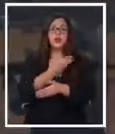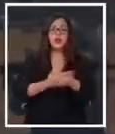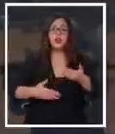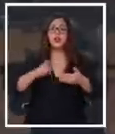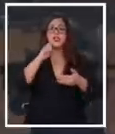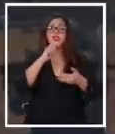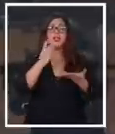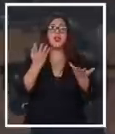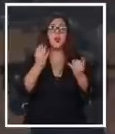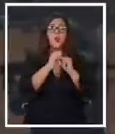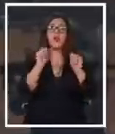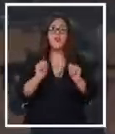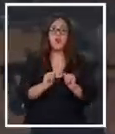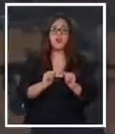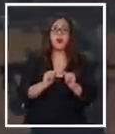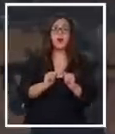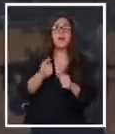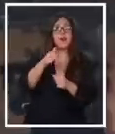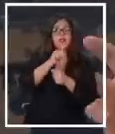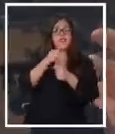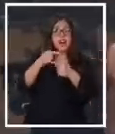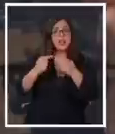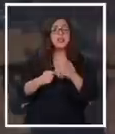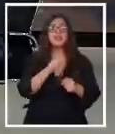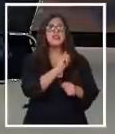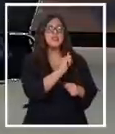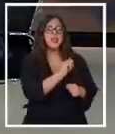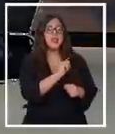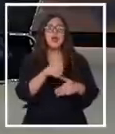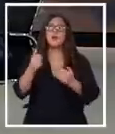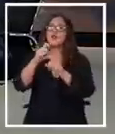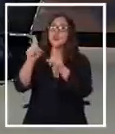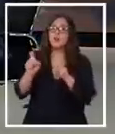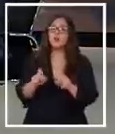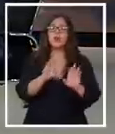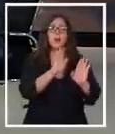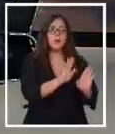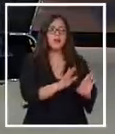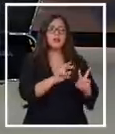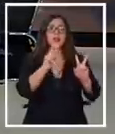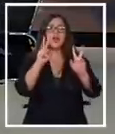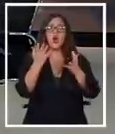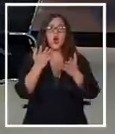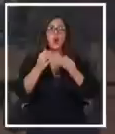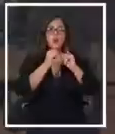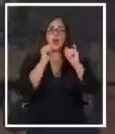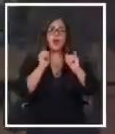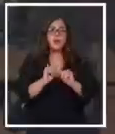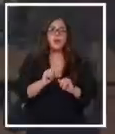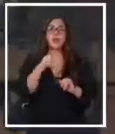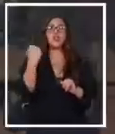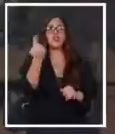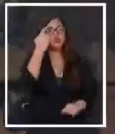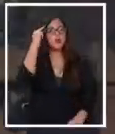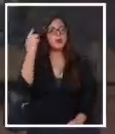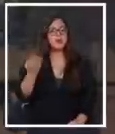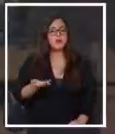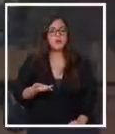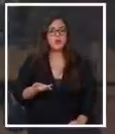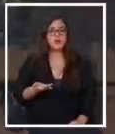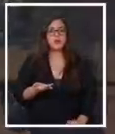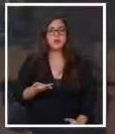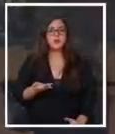de los métodos es uno de los métodos por cierto y es el método el método a través del cual nosotros creemos que